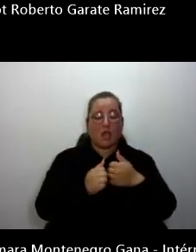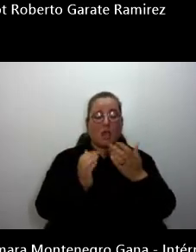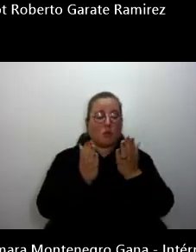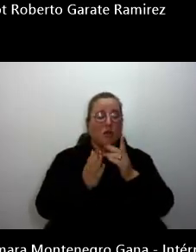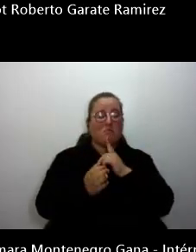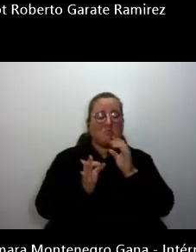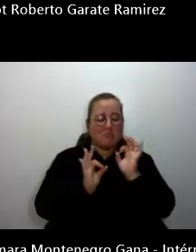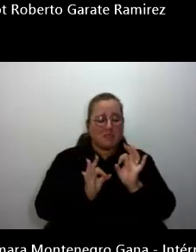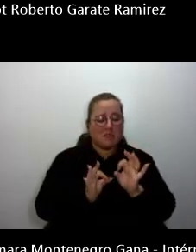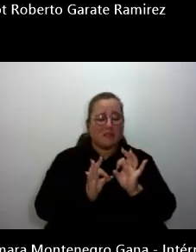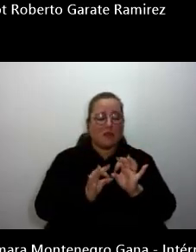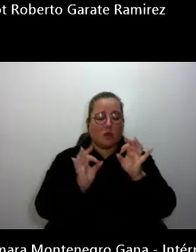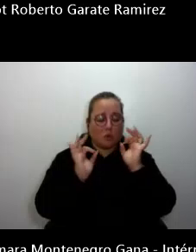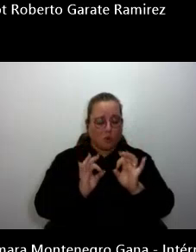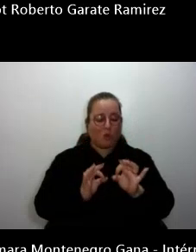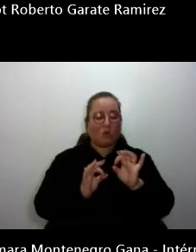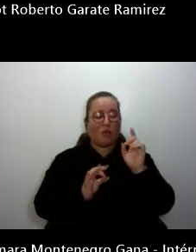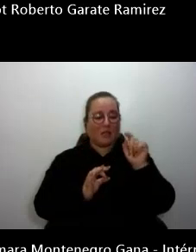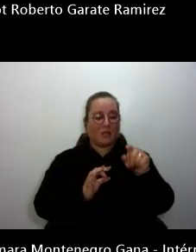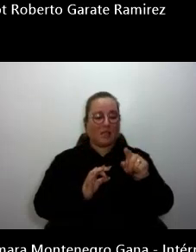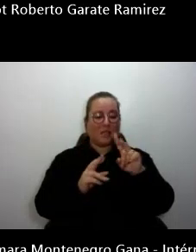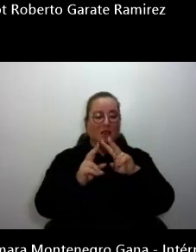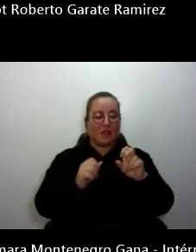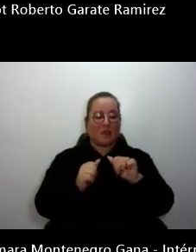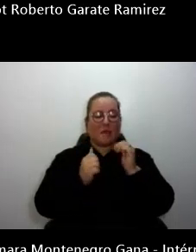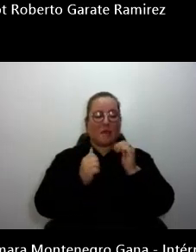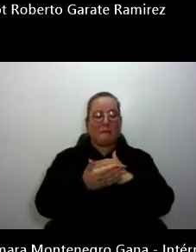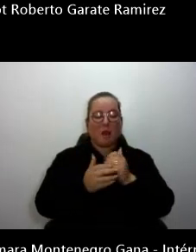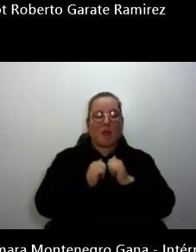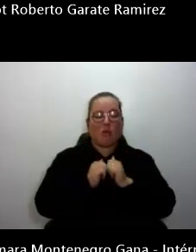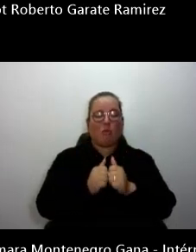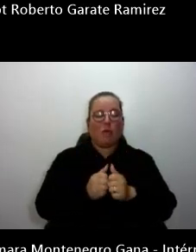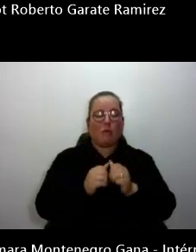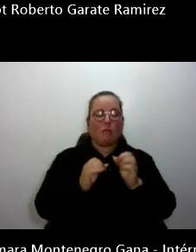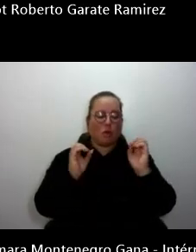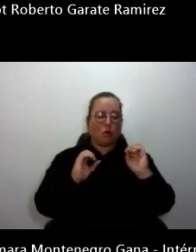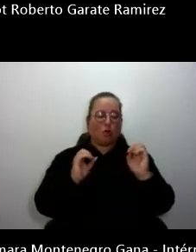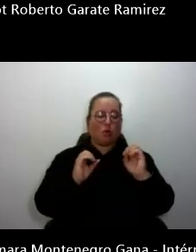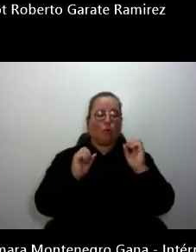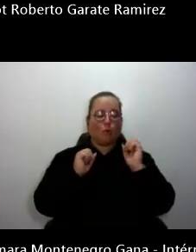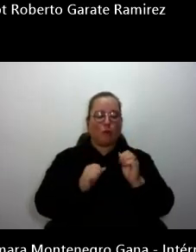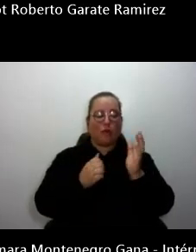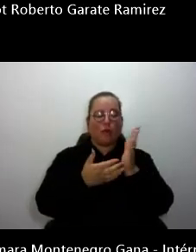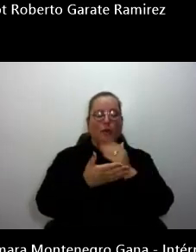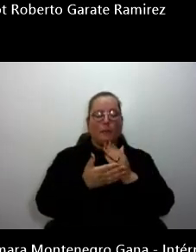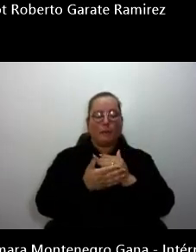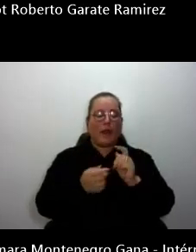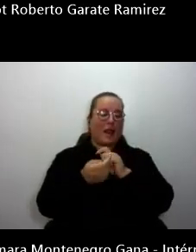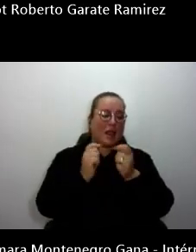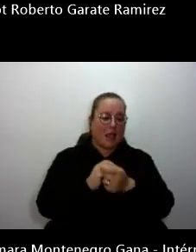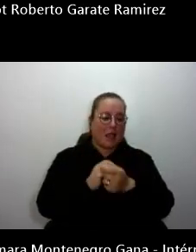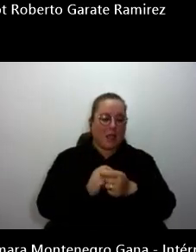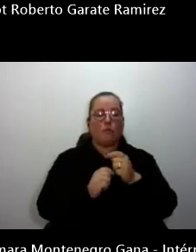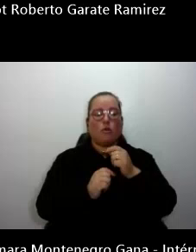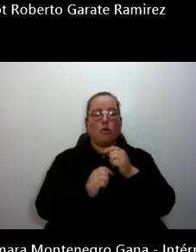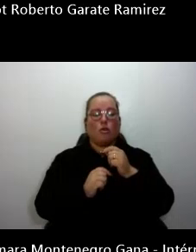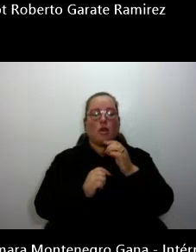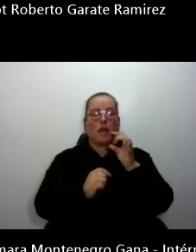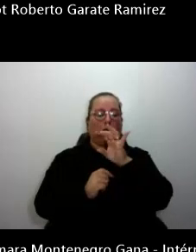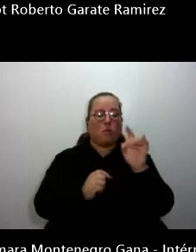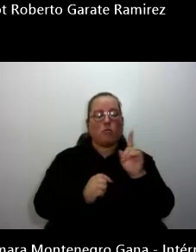¿cierto? Y que eso sea parte del plan de acompañamiento o puede ser parte de los planes de adecuación curricular individual o los planes